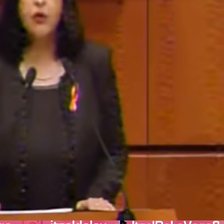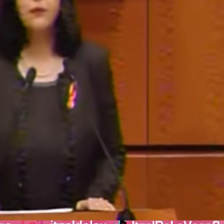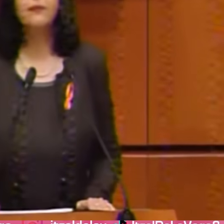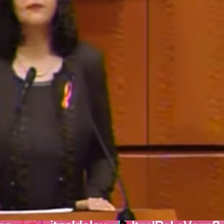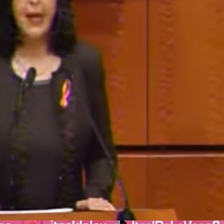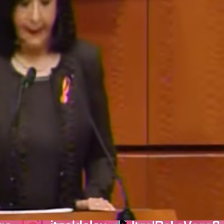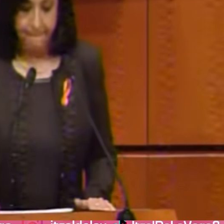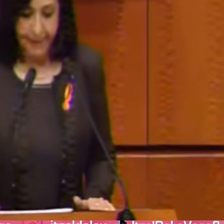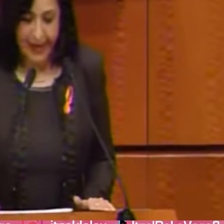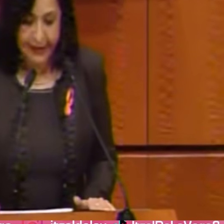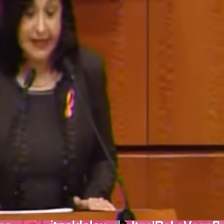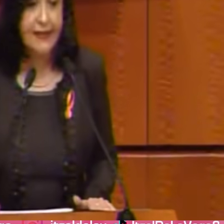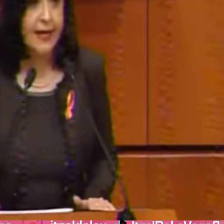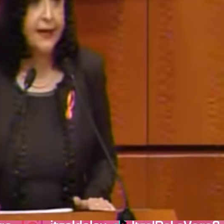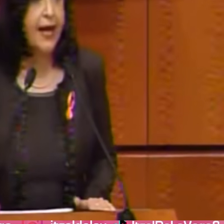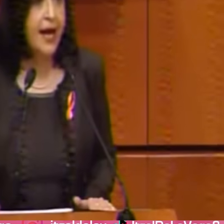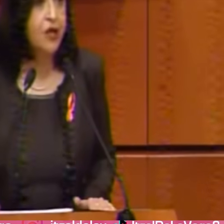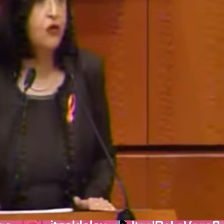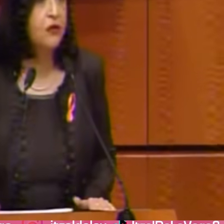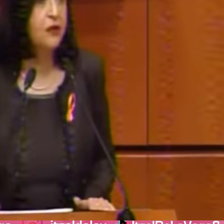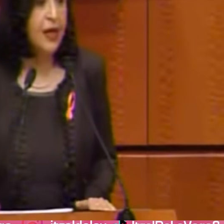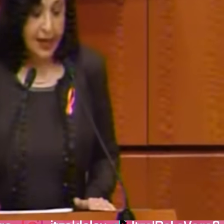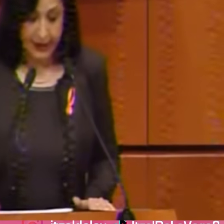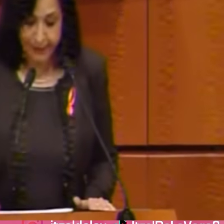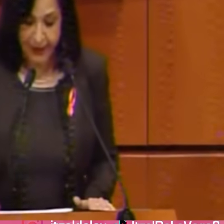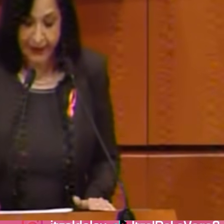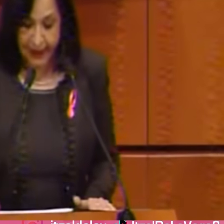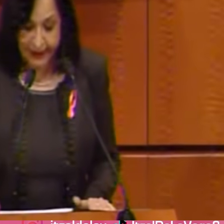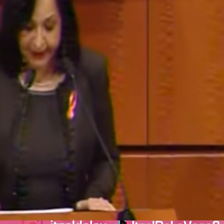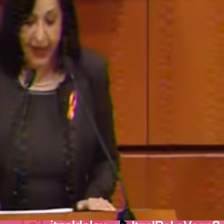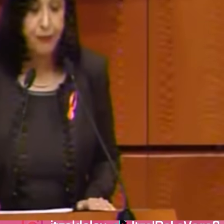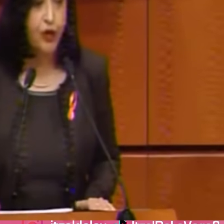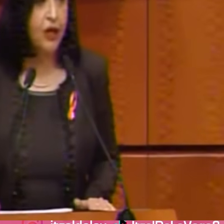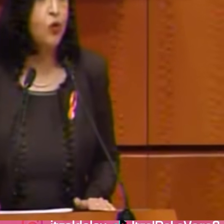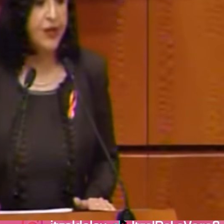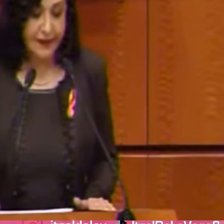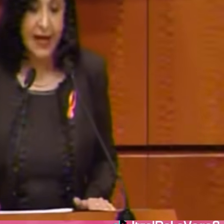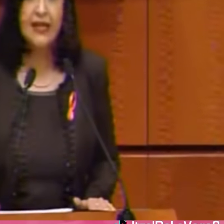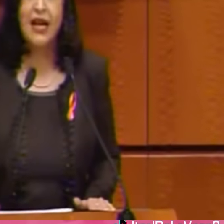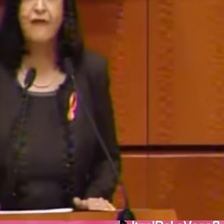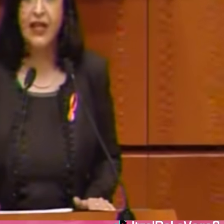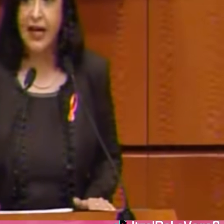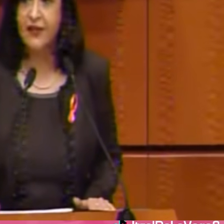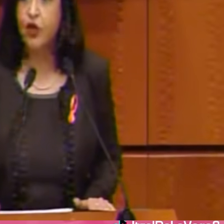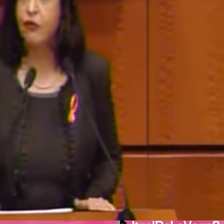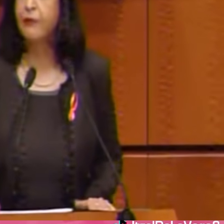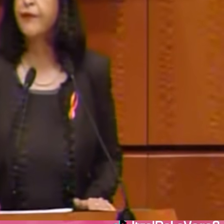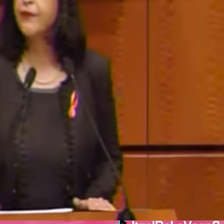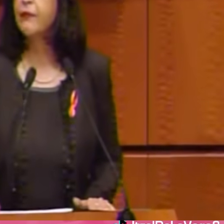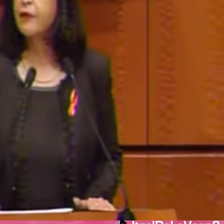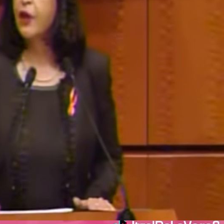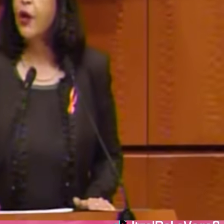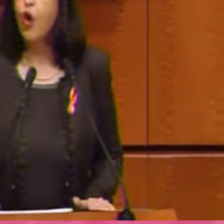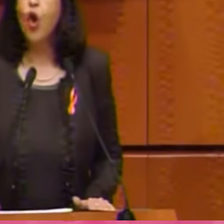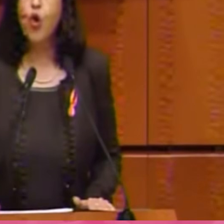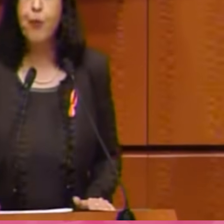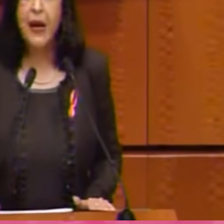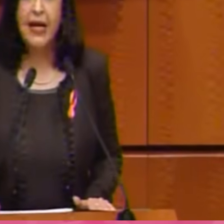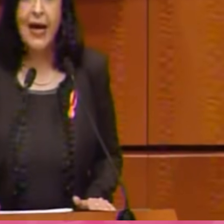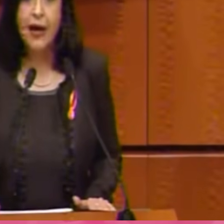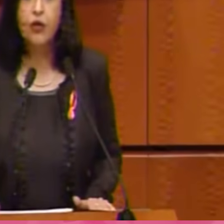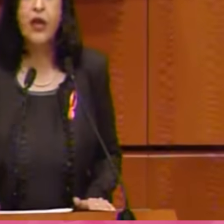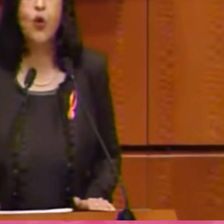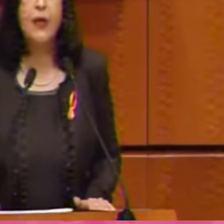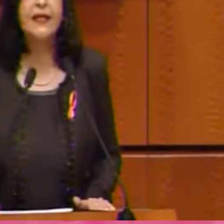Tengo 27 años de pertenecer al Poder Judicial de la Federación. Ocupé